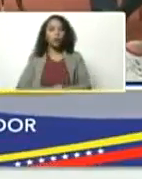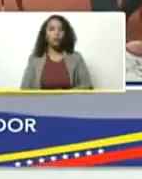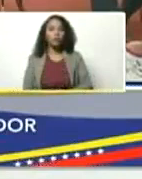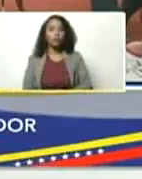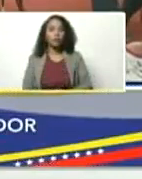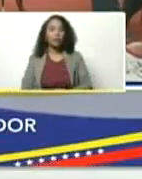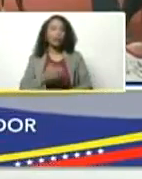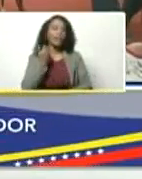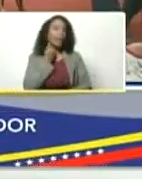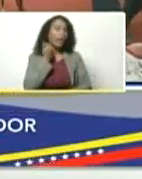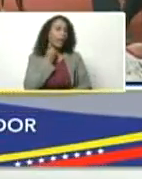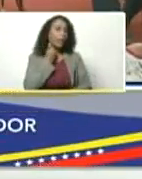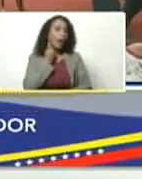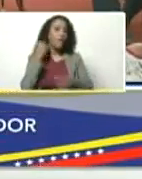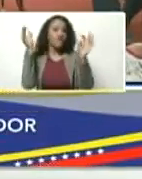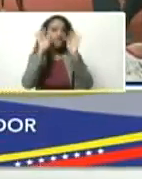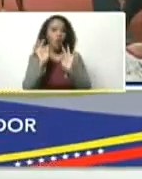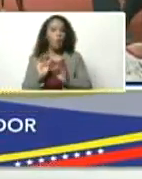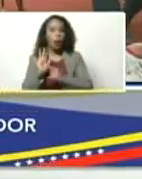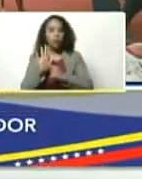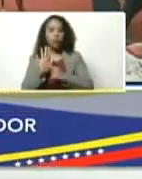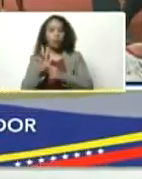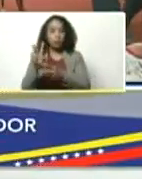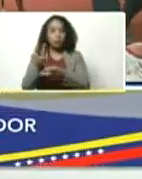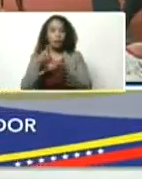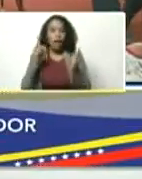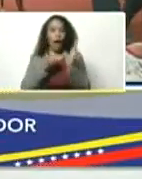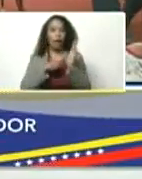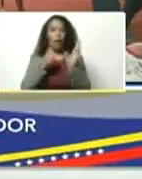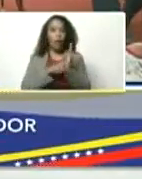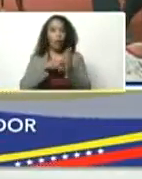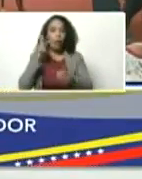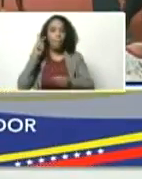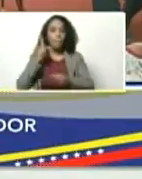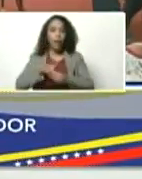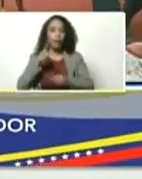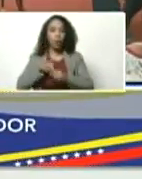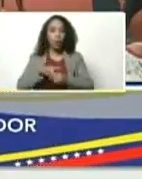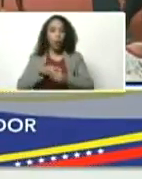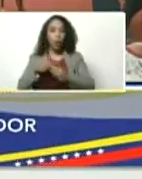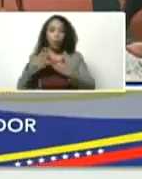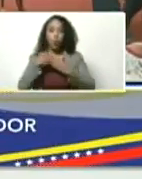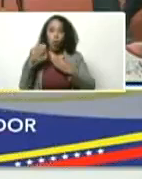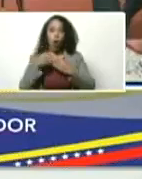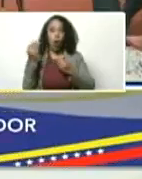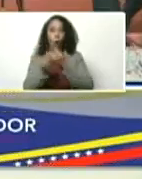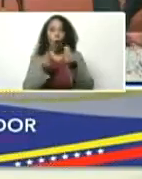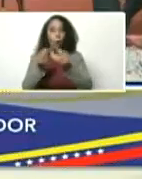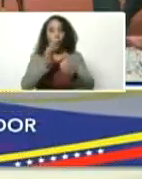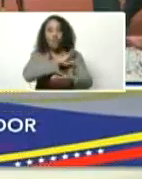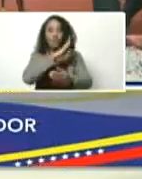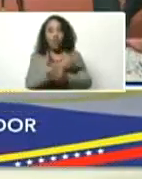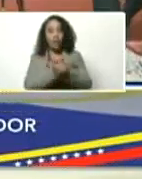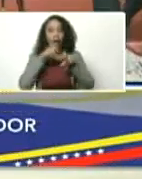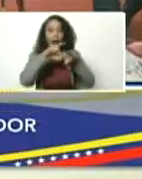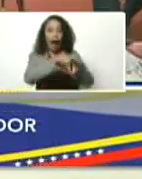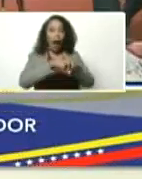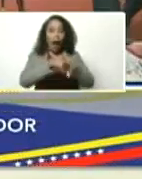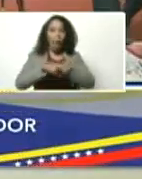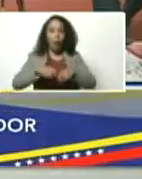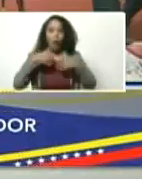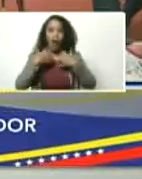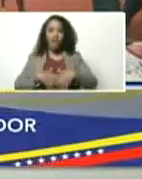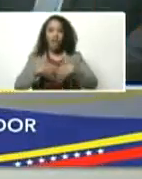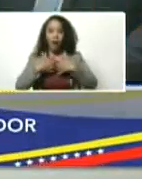las enfermedades del modelo rentista petrolero y de los petrodólares, como las fuerzas del campo, las fuerzas